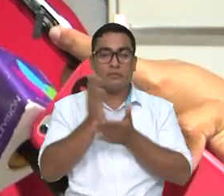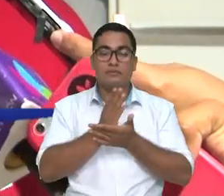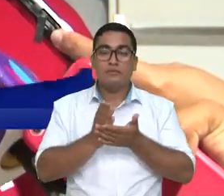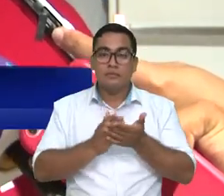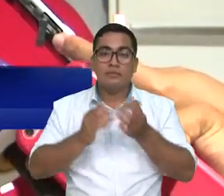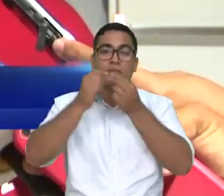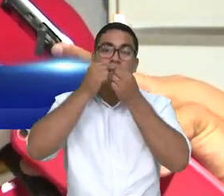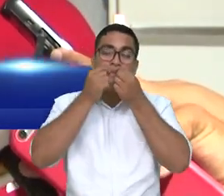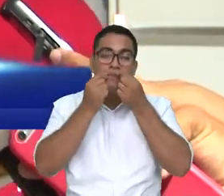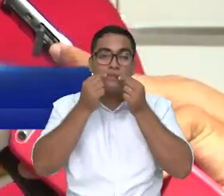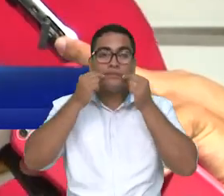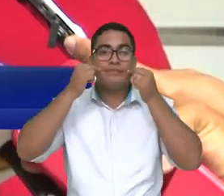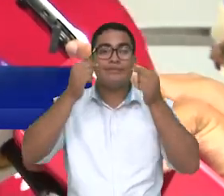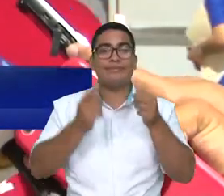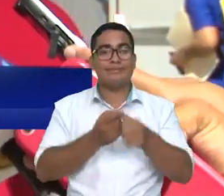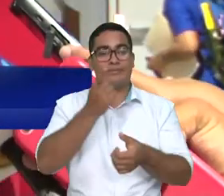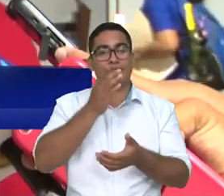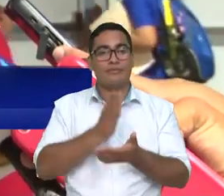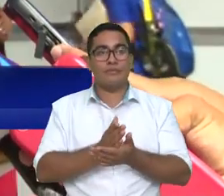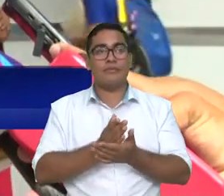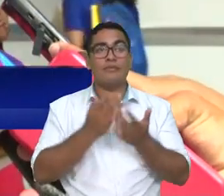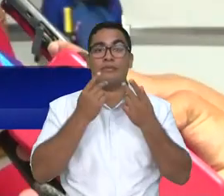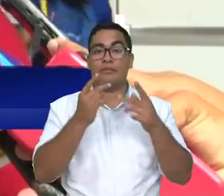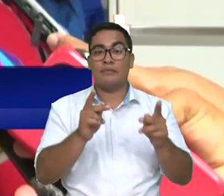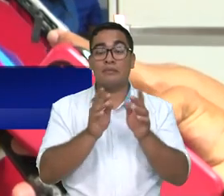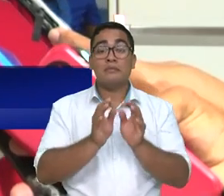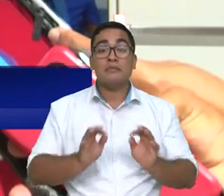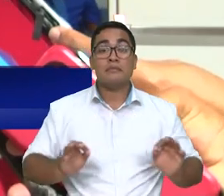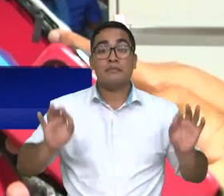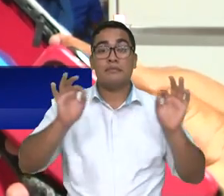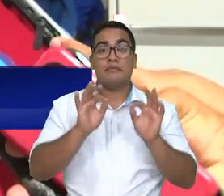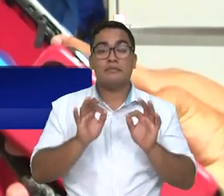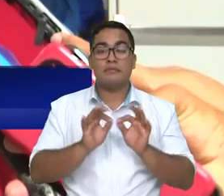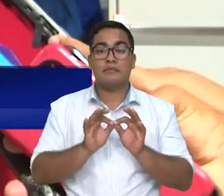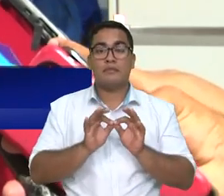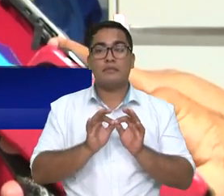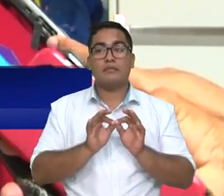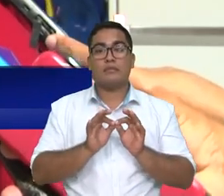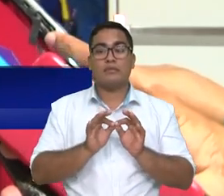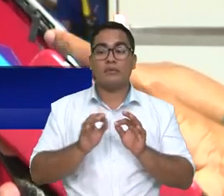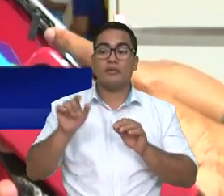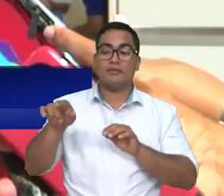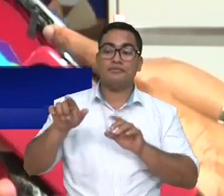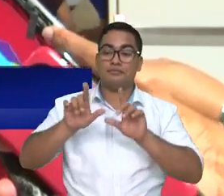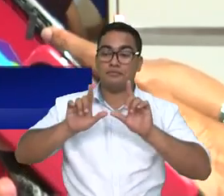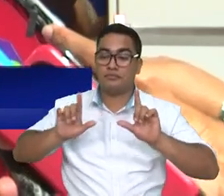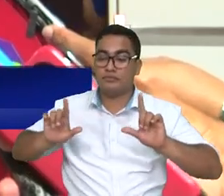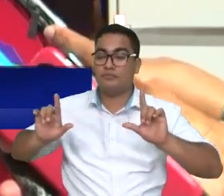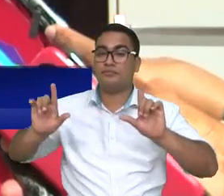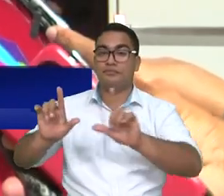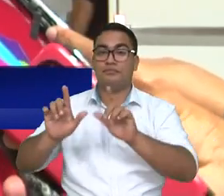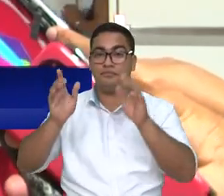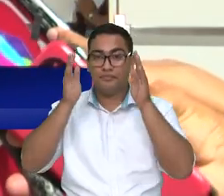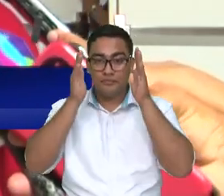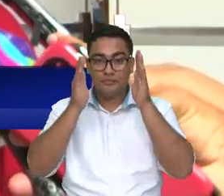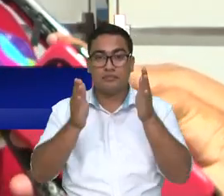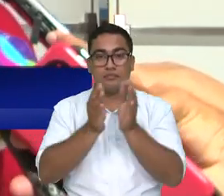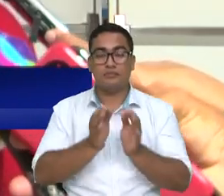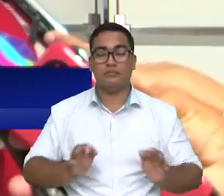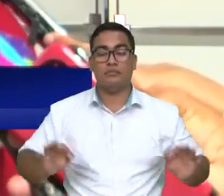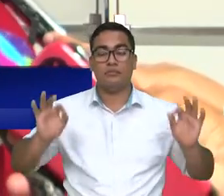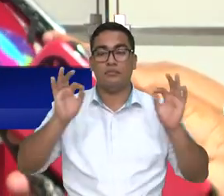recibiendo su cirugía por primera vez, pero lo interesante de esto es que nosotros contamos también con un centro de atención integral, el cual le brinda los